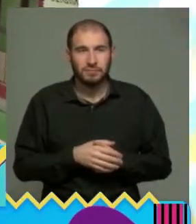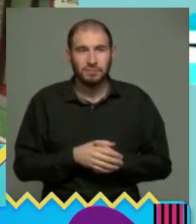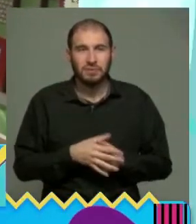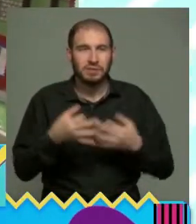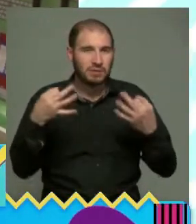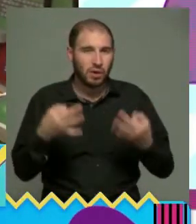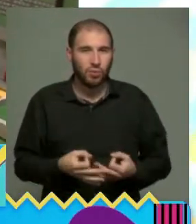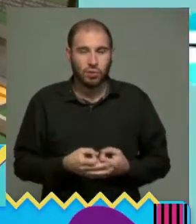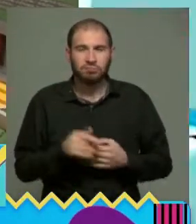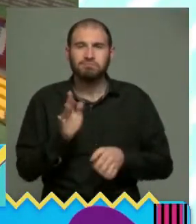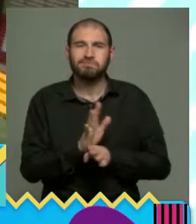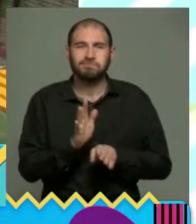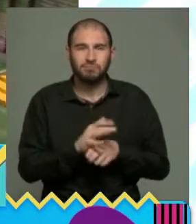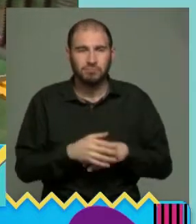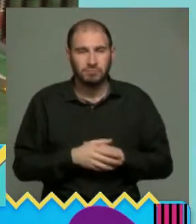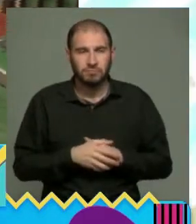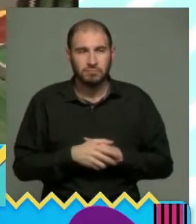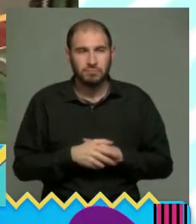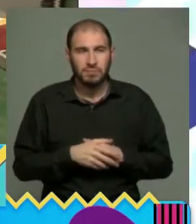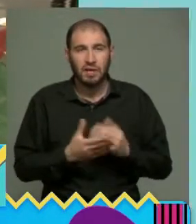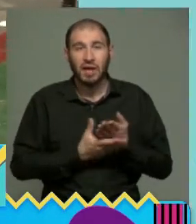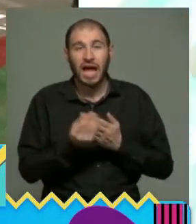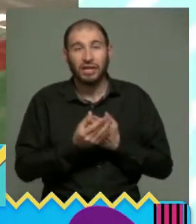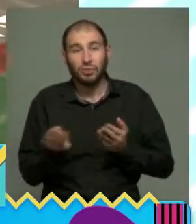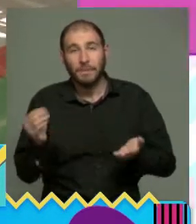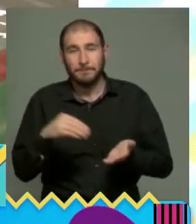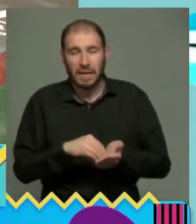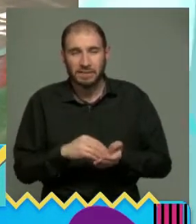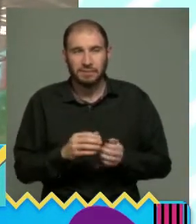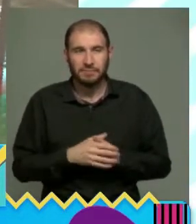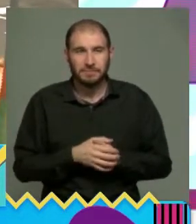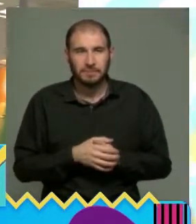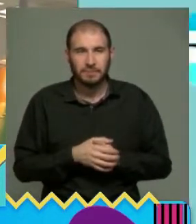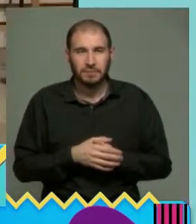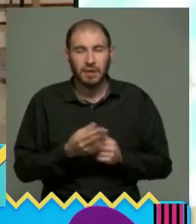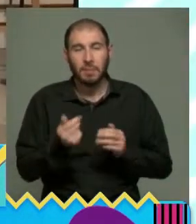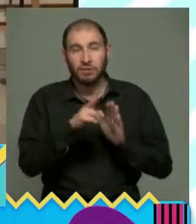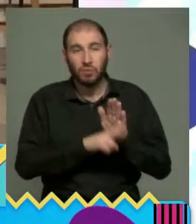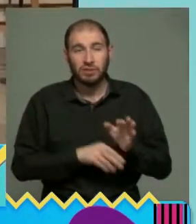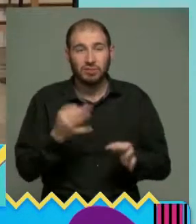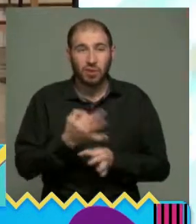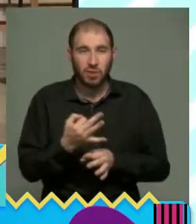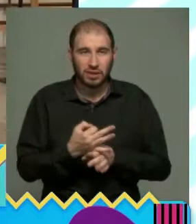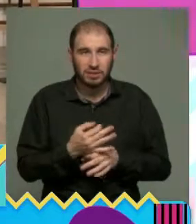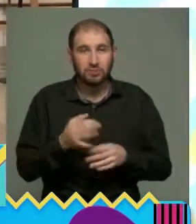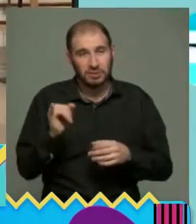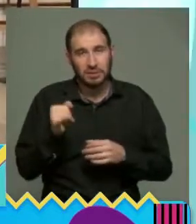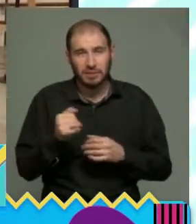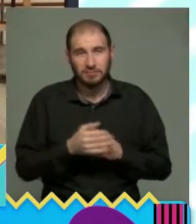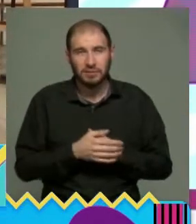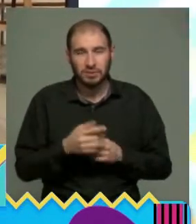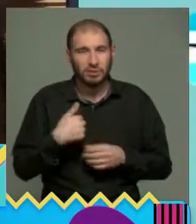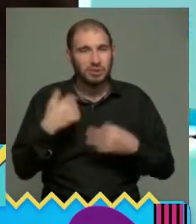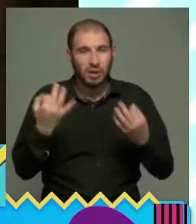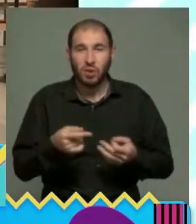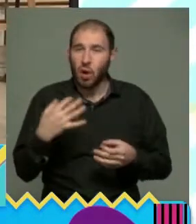duda, esto significará un gasto adicional en el presupuesto educativo. Probablemente sí, pero estoy convencido